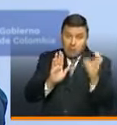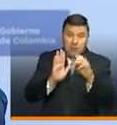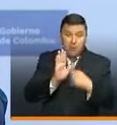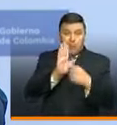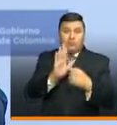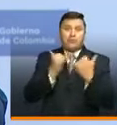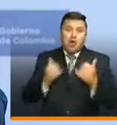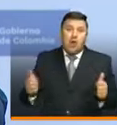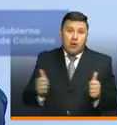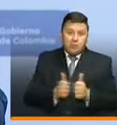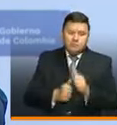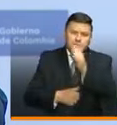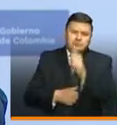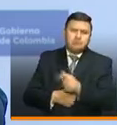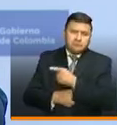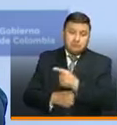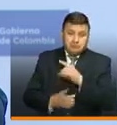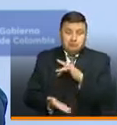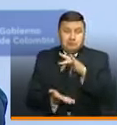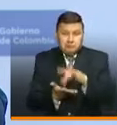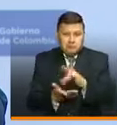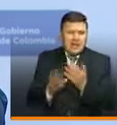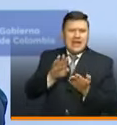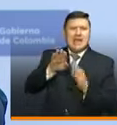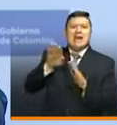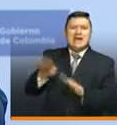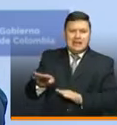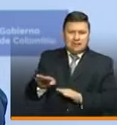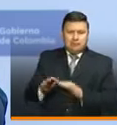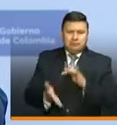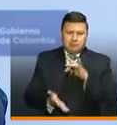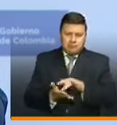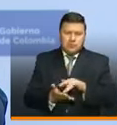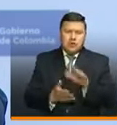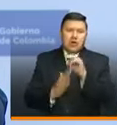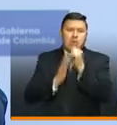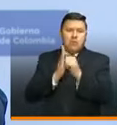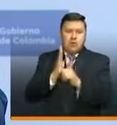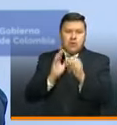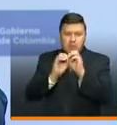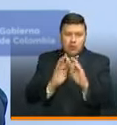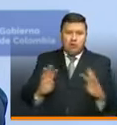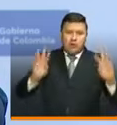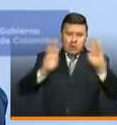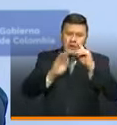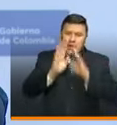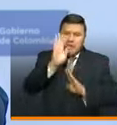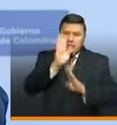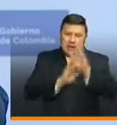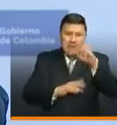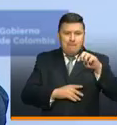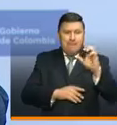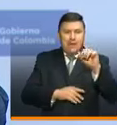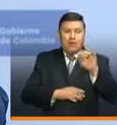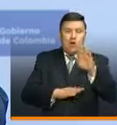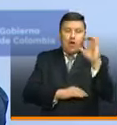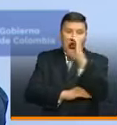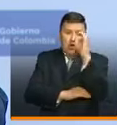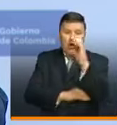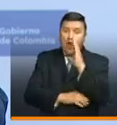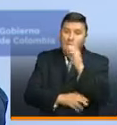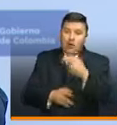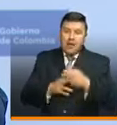acompaña en esta ocasión, presencialmente, al representante residente adjunto del Programa de las Naciones Unidas para el Desarrollo, PNUD, en Colombia, el